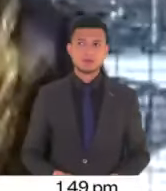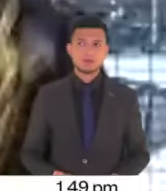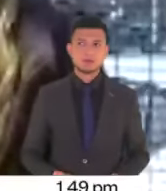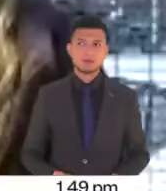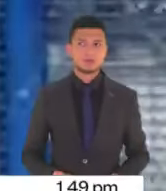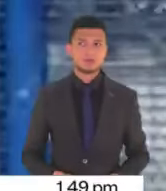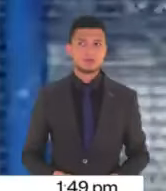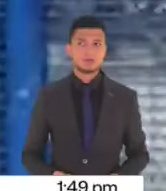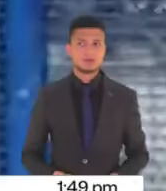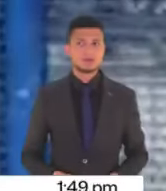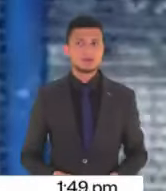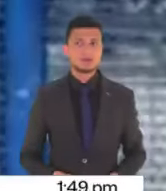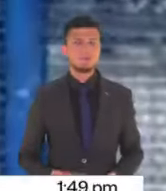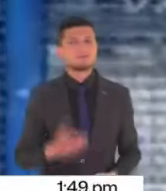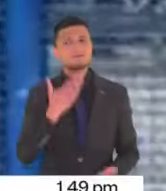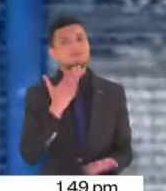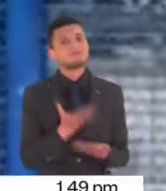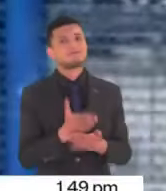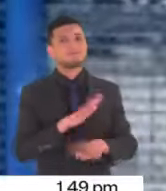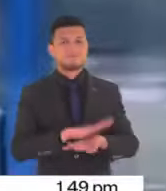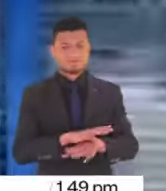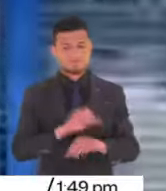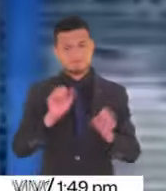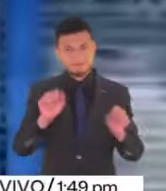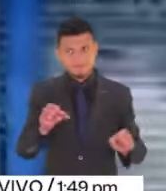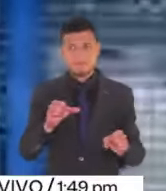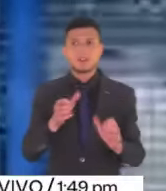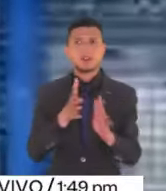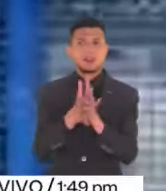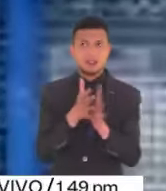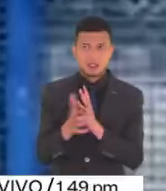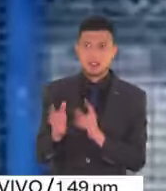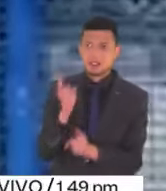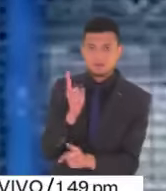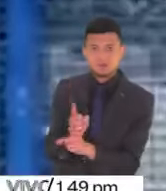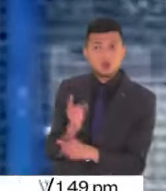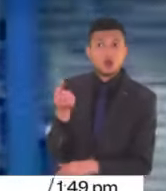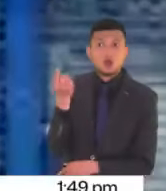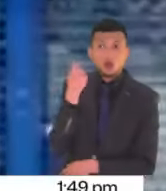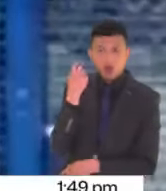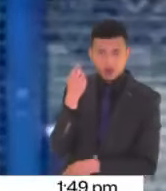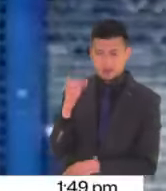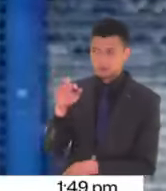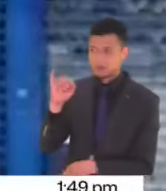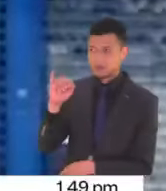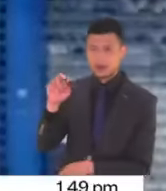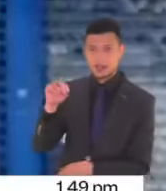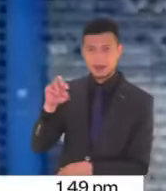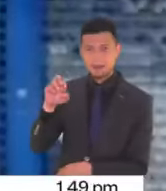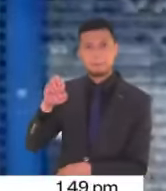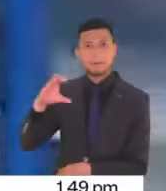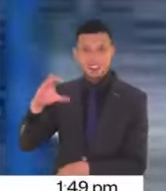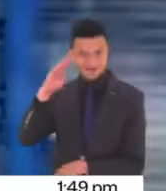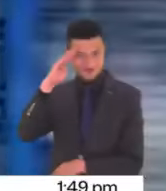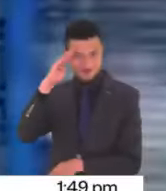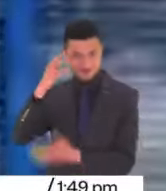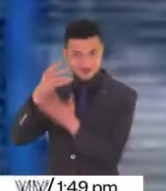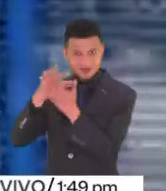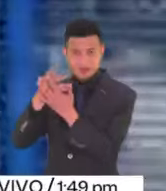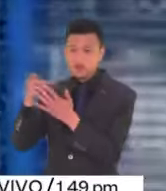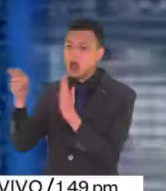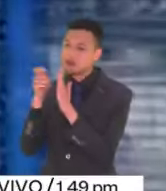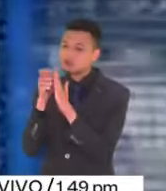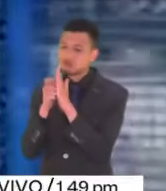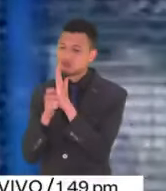Felipe, ¿qué tal? Buenas tardes. Pues mire, efectivamente hace pocos minutos el INPEC confirmó que se cumplieron todos los requisitos para dejar libre